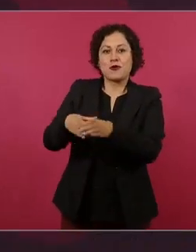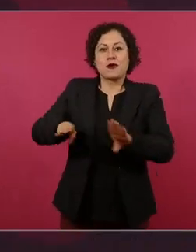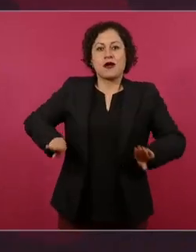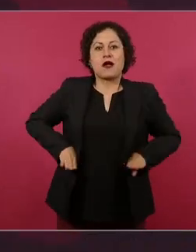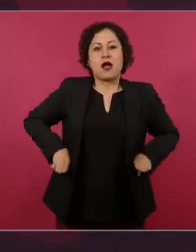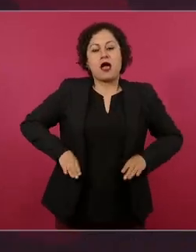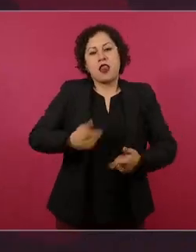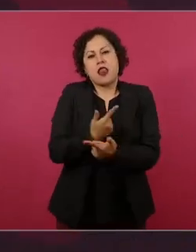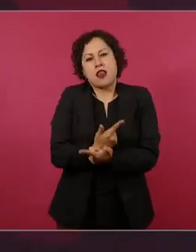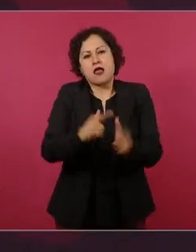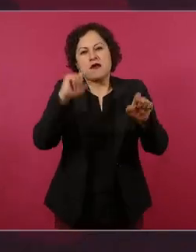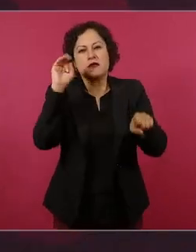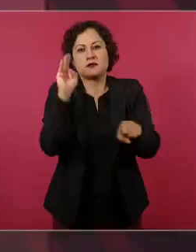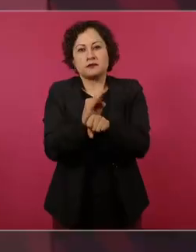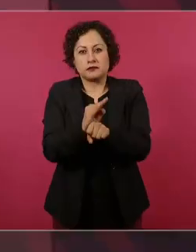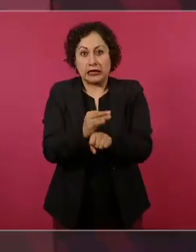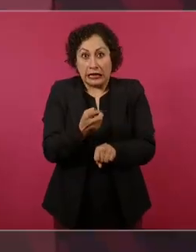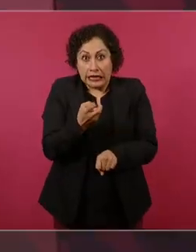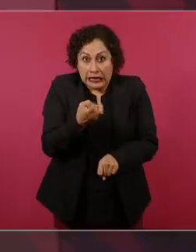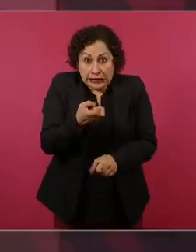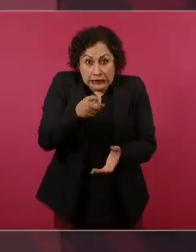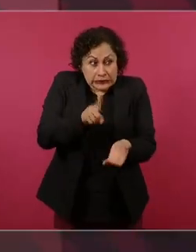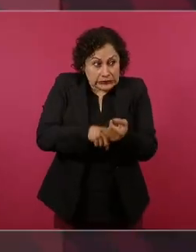Hace poco recordaba, ¿no?,